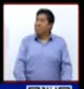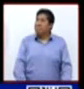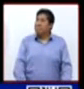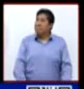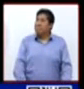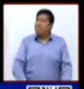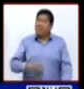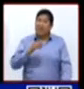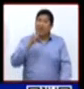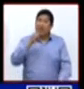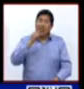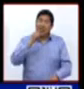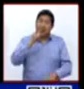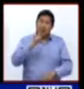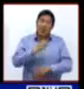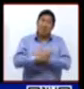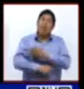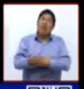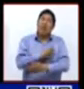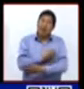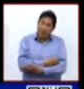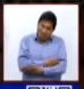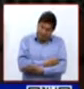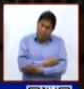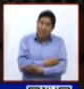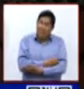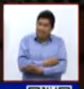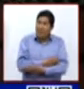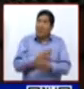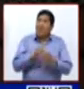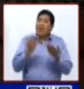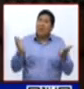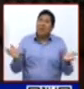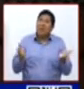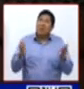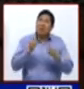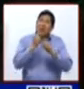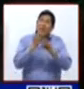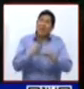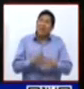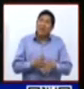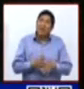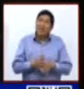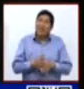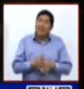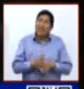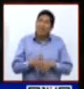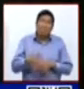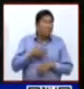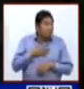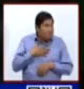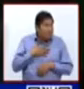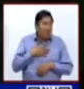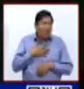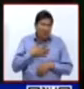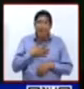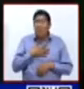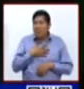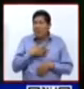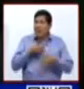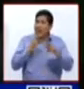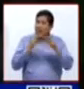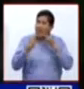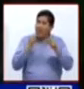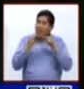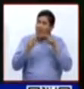¿Su nietita ha venido? Sí, mi nieta es. ¿Cómo la animó la abuelita? No, le dije, justo me enteré por las